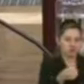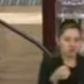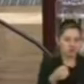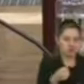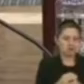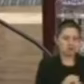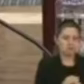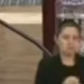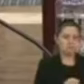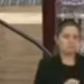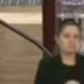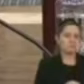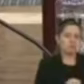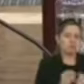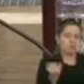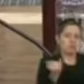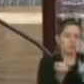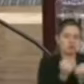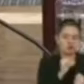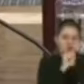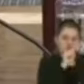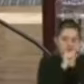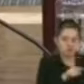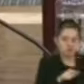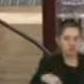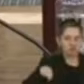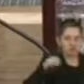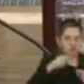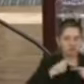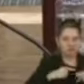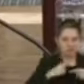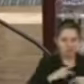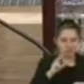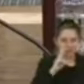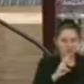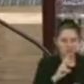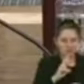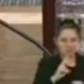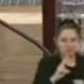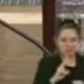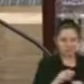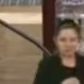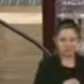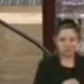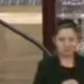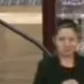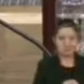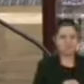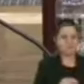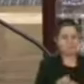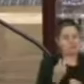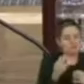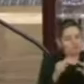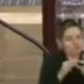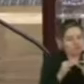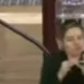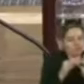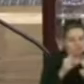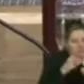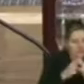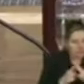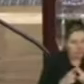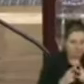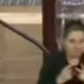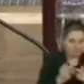popular aflora ya de manera pues risible. Nota de color que nos regaló. Gracias,